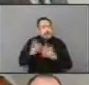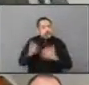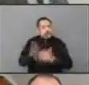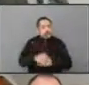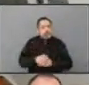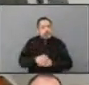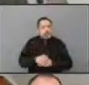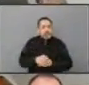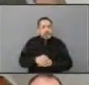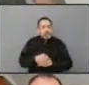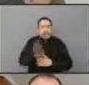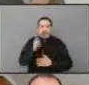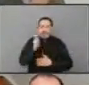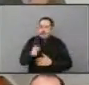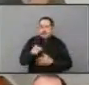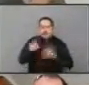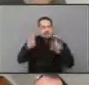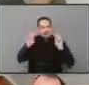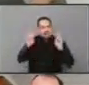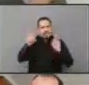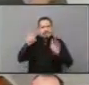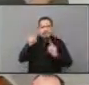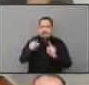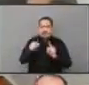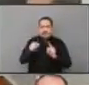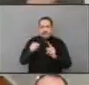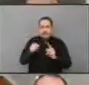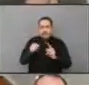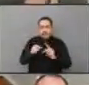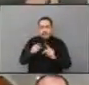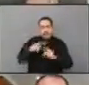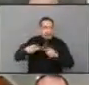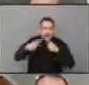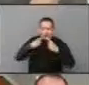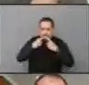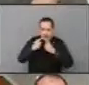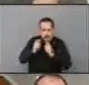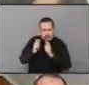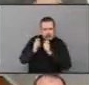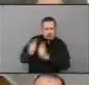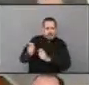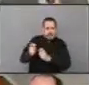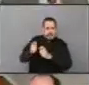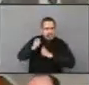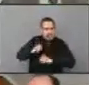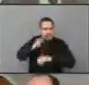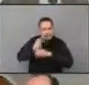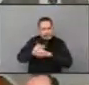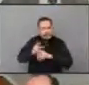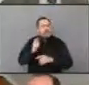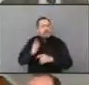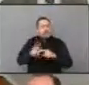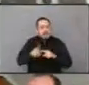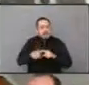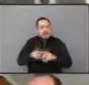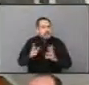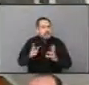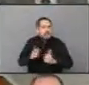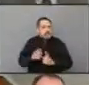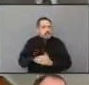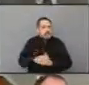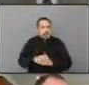es un asunto que desde que se definió la competencia fue motivo